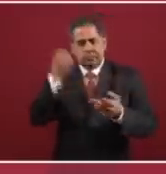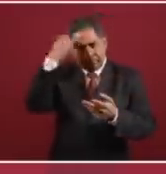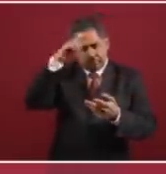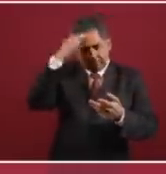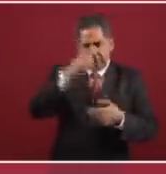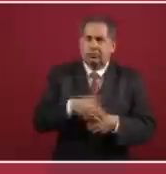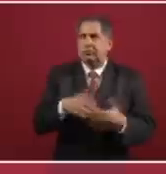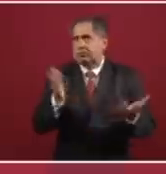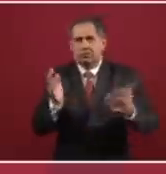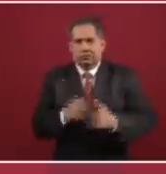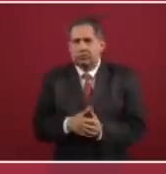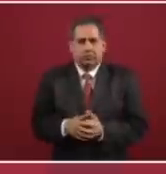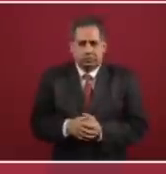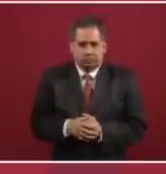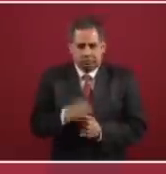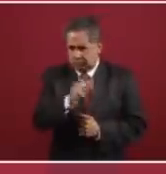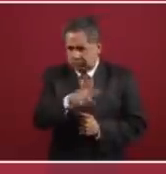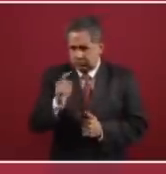expertos, ¿sí?